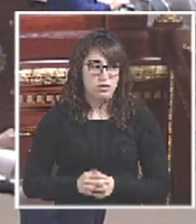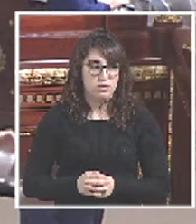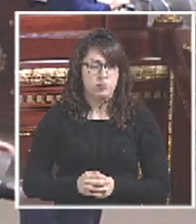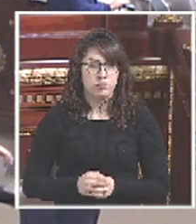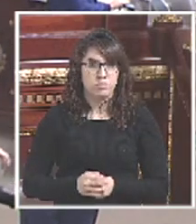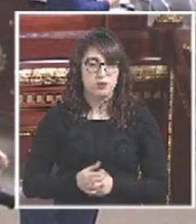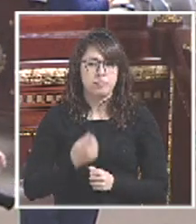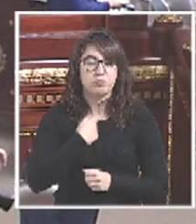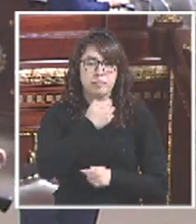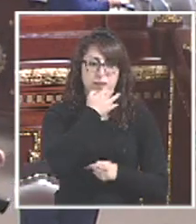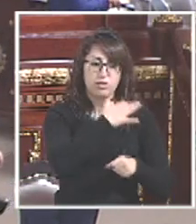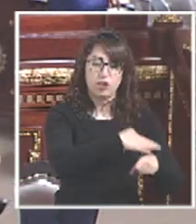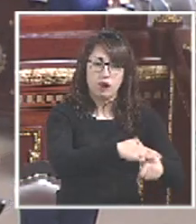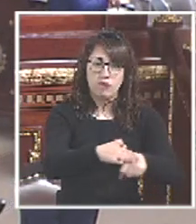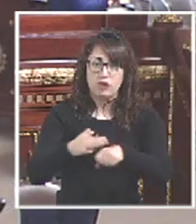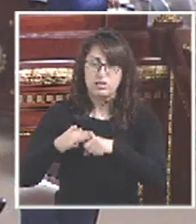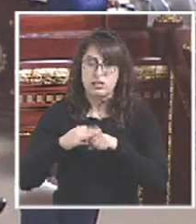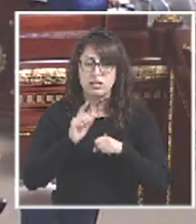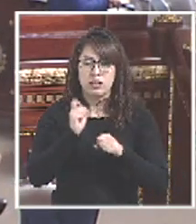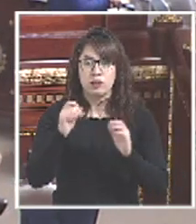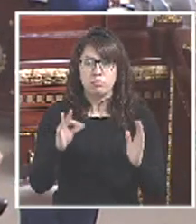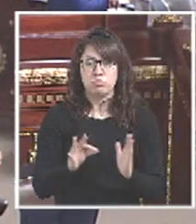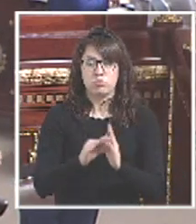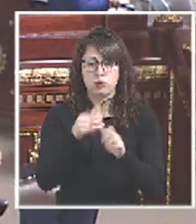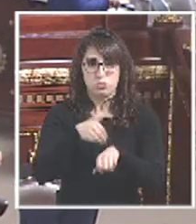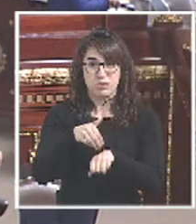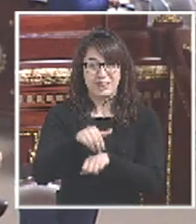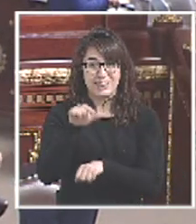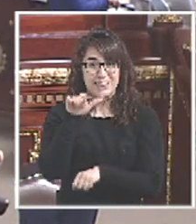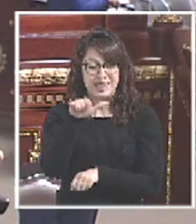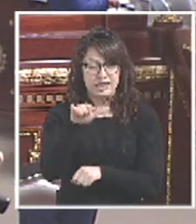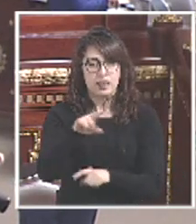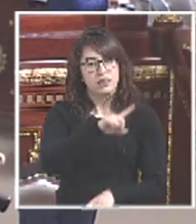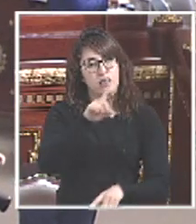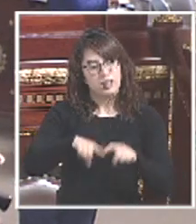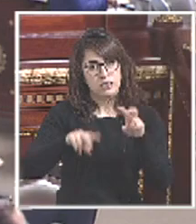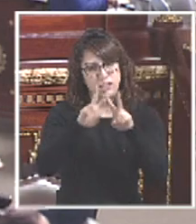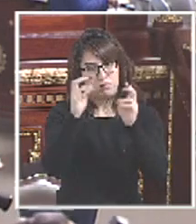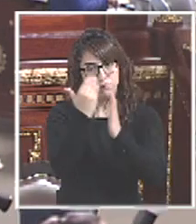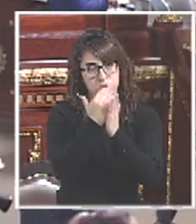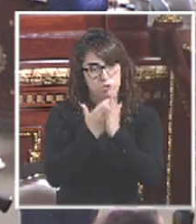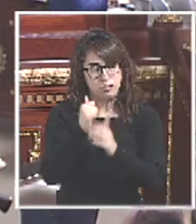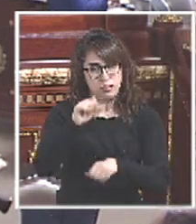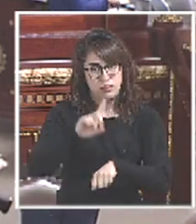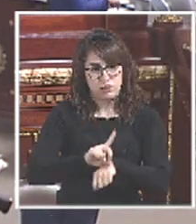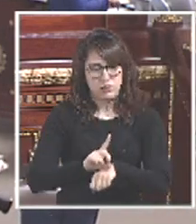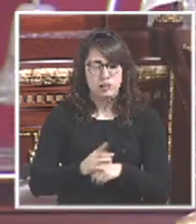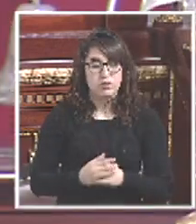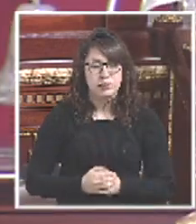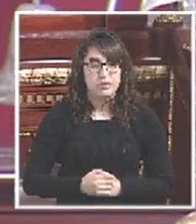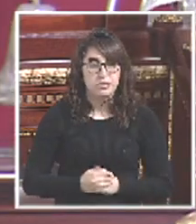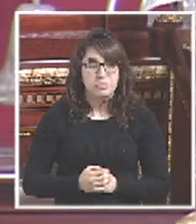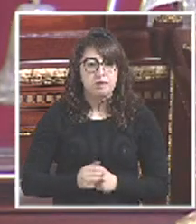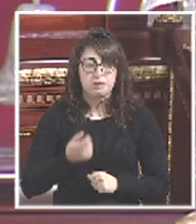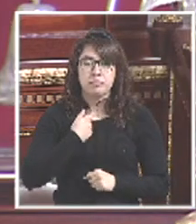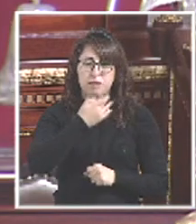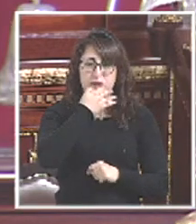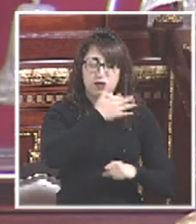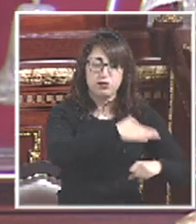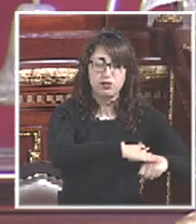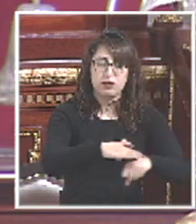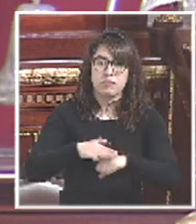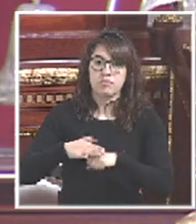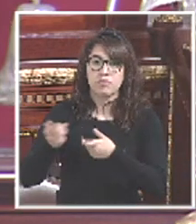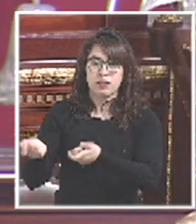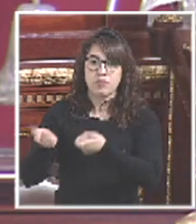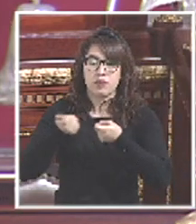Esta presidencia informa que la iniciativa enlistada en el numeral 17 ha sido retirada del orden del día. Se informa que se recibió